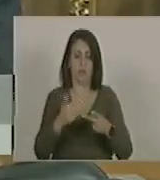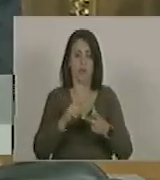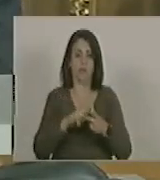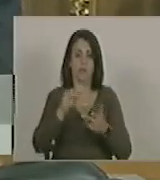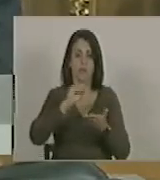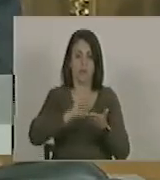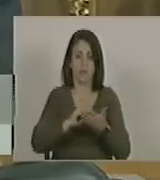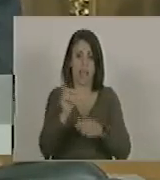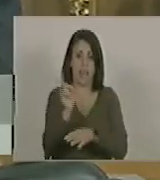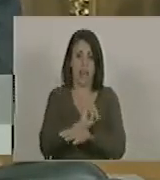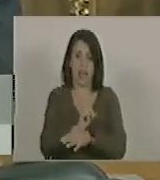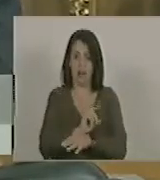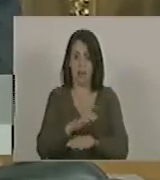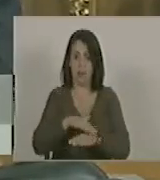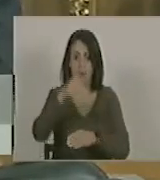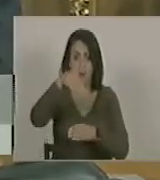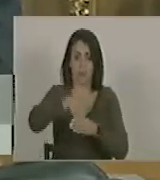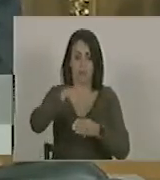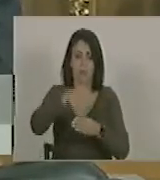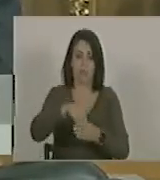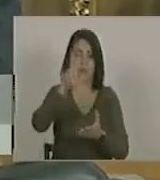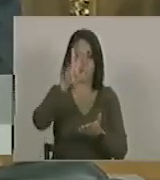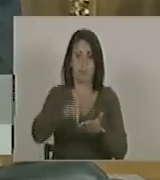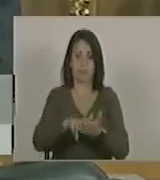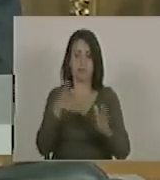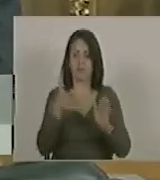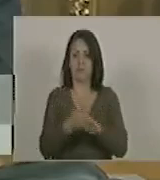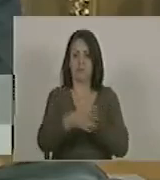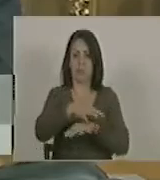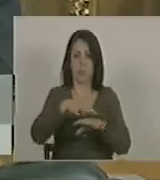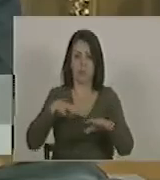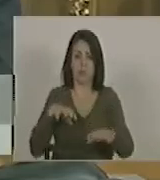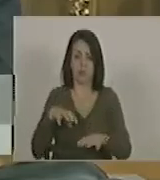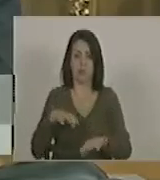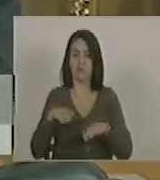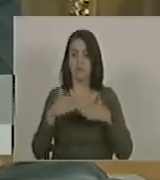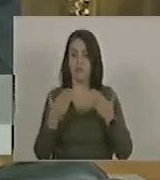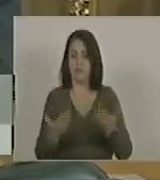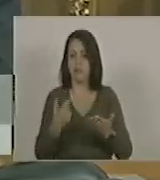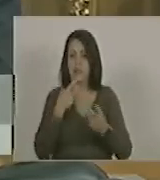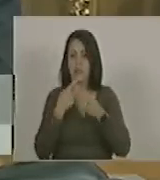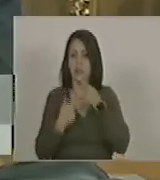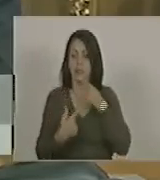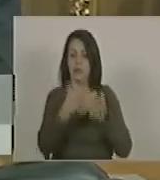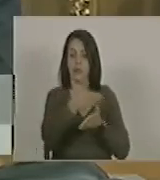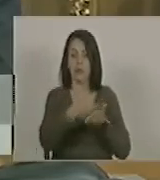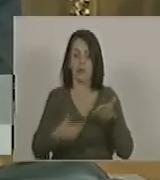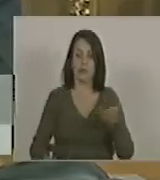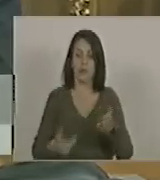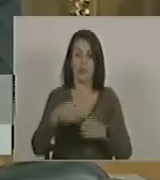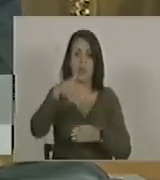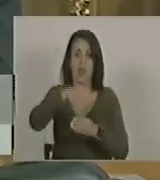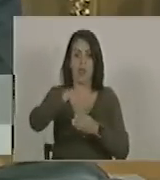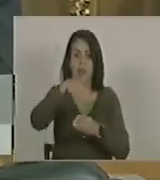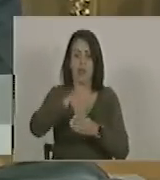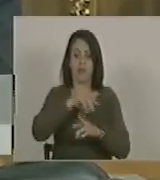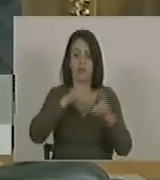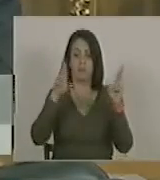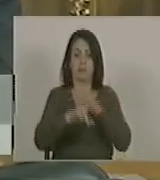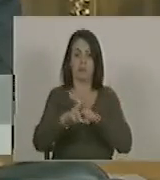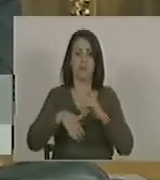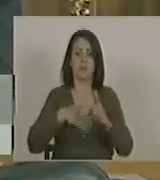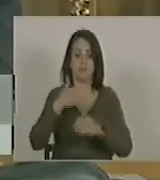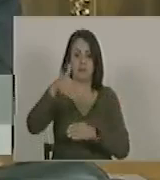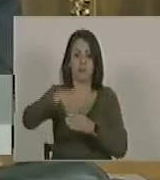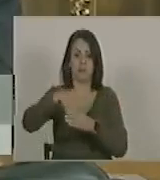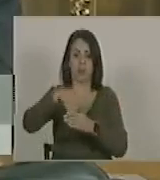una moción de urgencia. Sometida a votación, resultó aprobada por mayoría calificada. Asimismo, propuso un referéndum consultivo para que por la